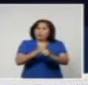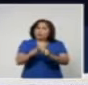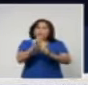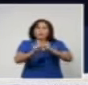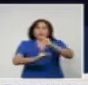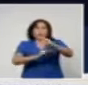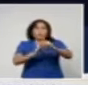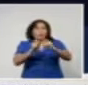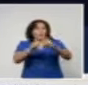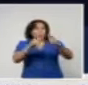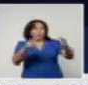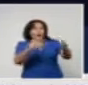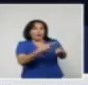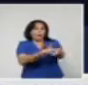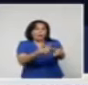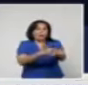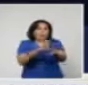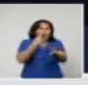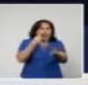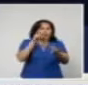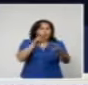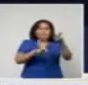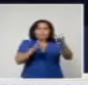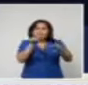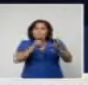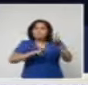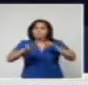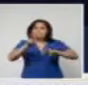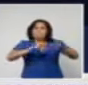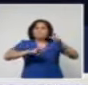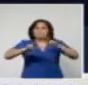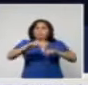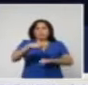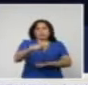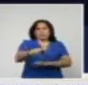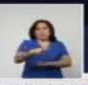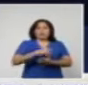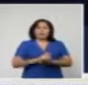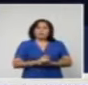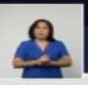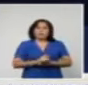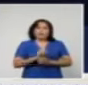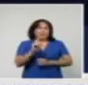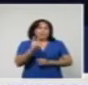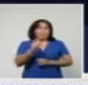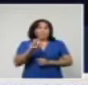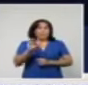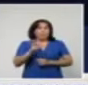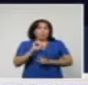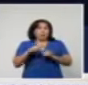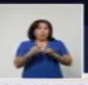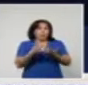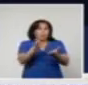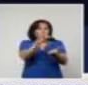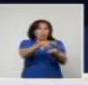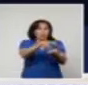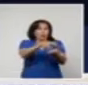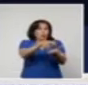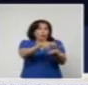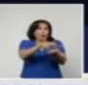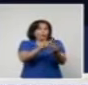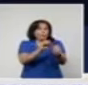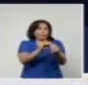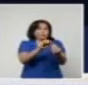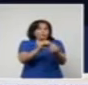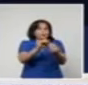incrementando el número de personas que se pesquisan diariamente. En primer lugar, los que han estado más en contacto con los